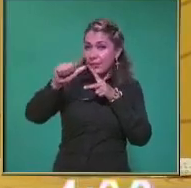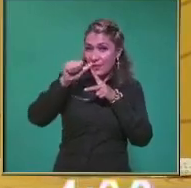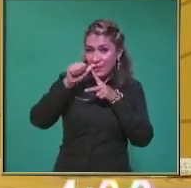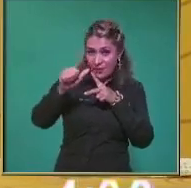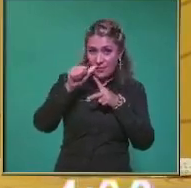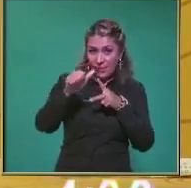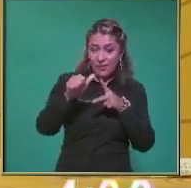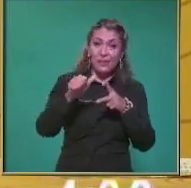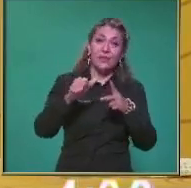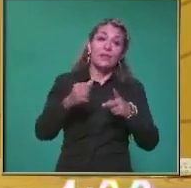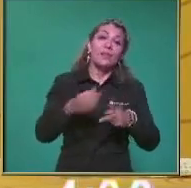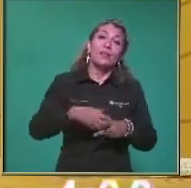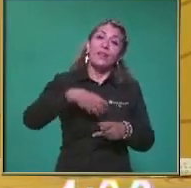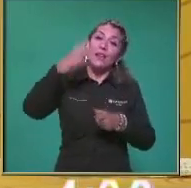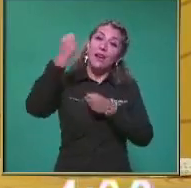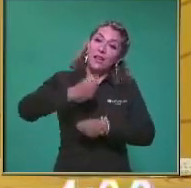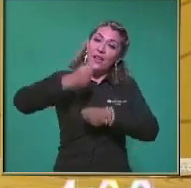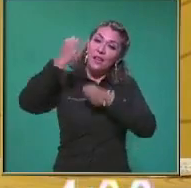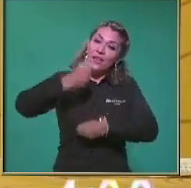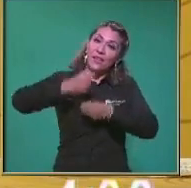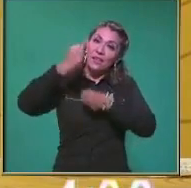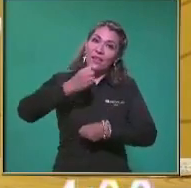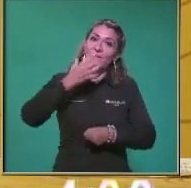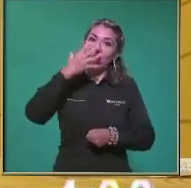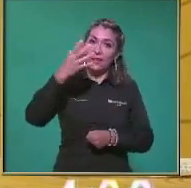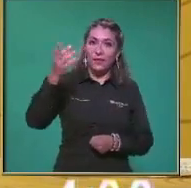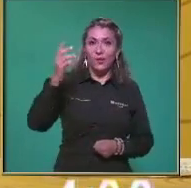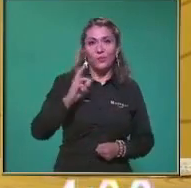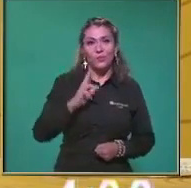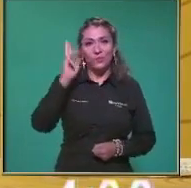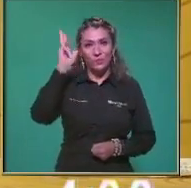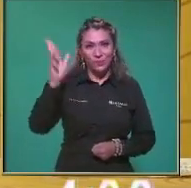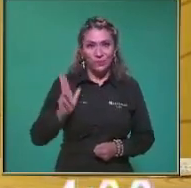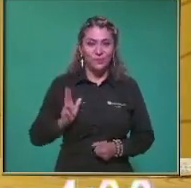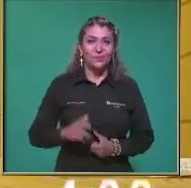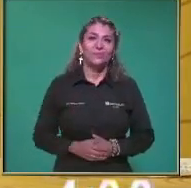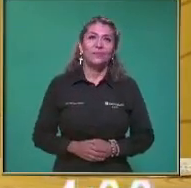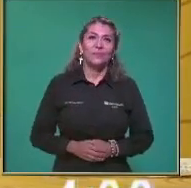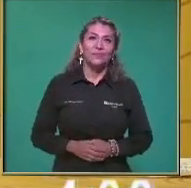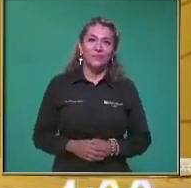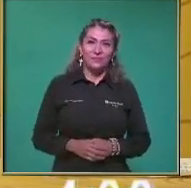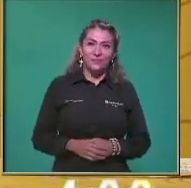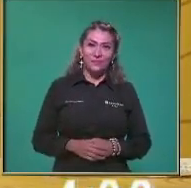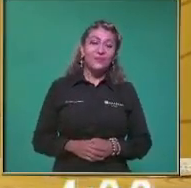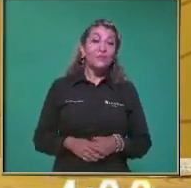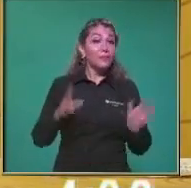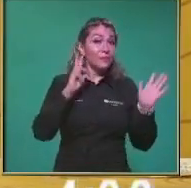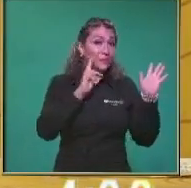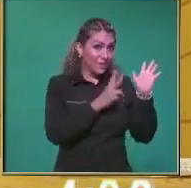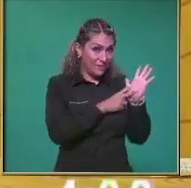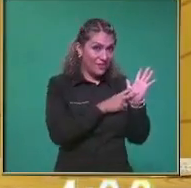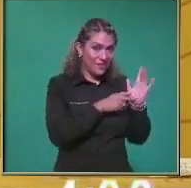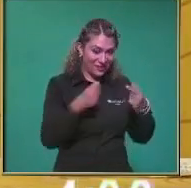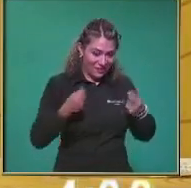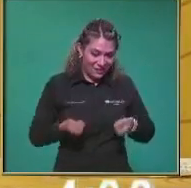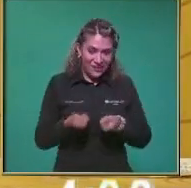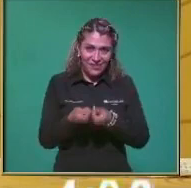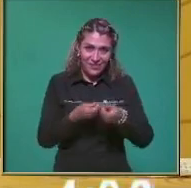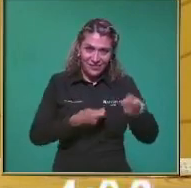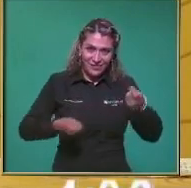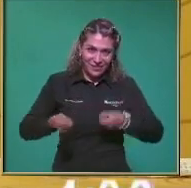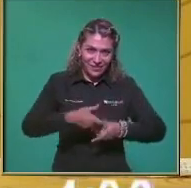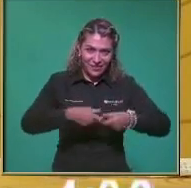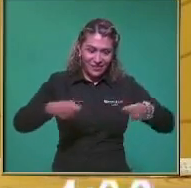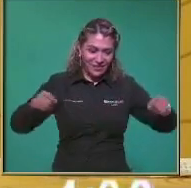amanecer. Los albores es el alba. Muy bien. Bueno, hay un pequeño tip nada más. ¿Ya vieron que tengo por aquí unos pequeños